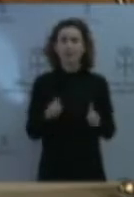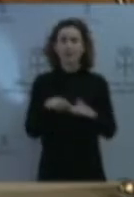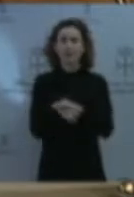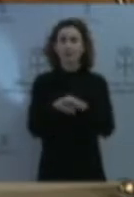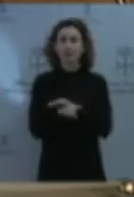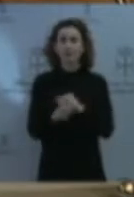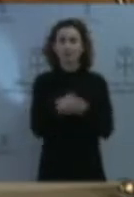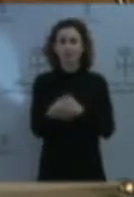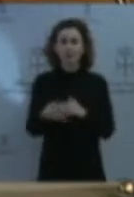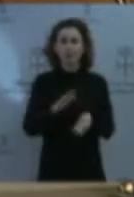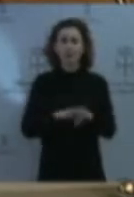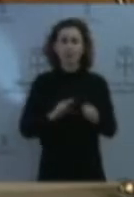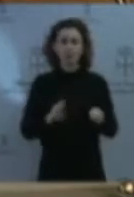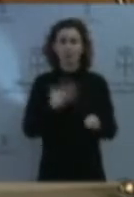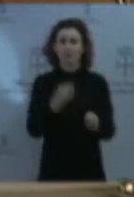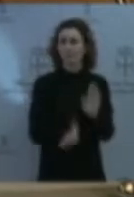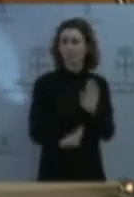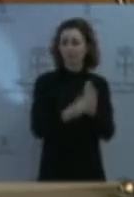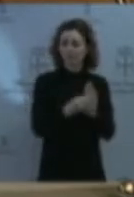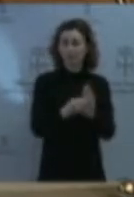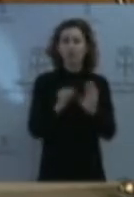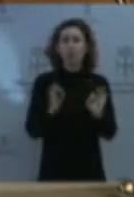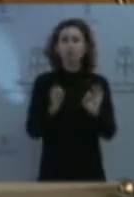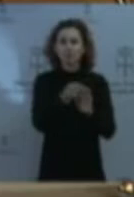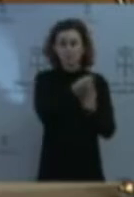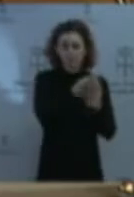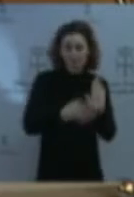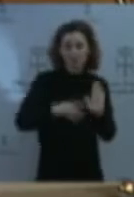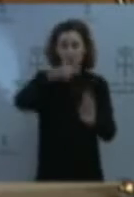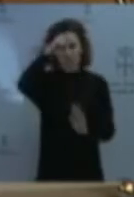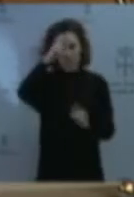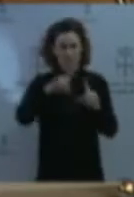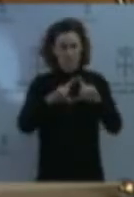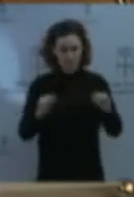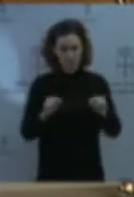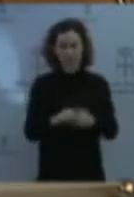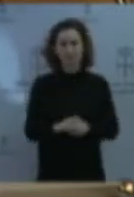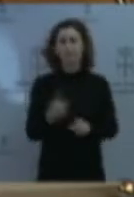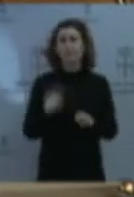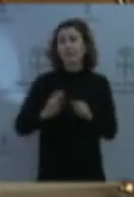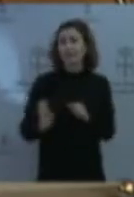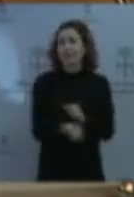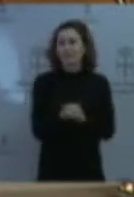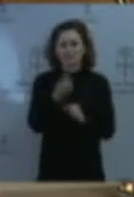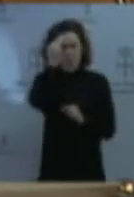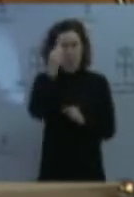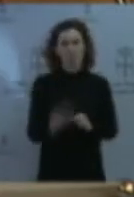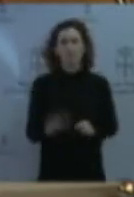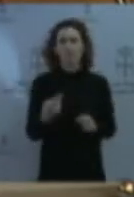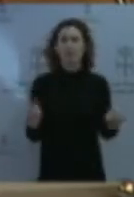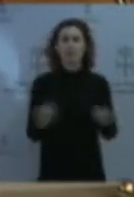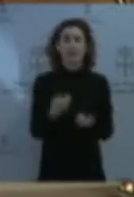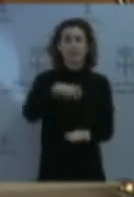en el inventario del patrimonio cultural de Asturias elementos que nos parecen fundamentales. El gasómetro número 2, que según